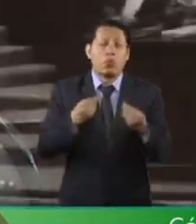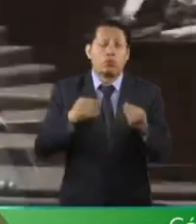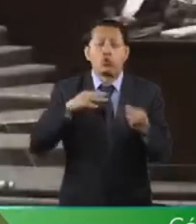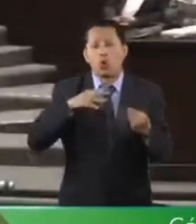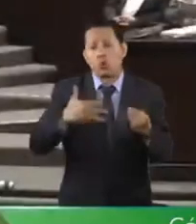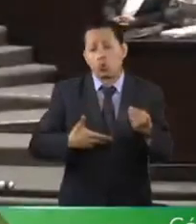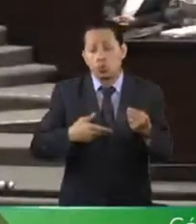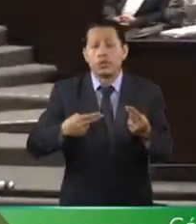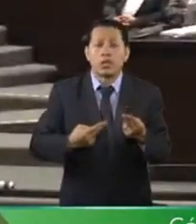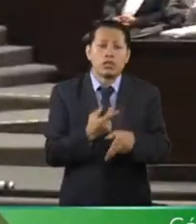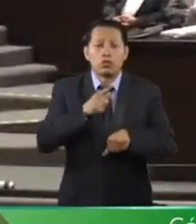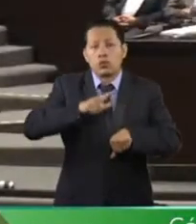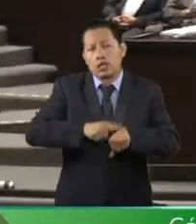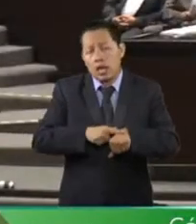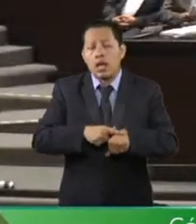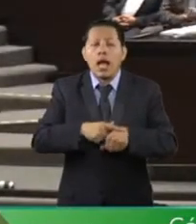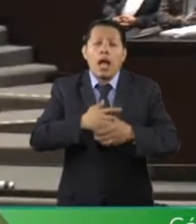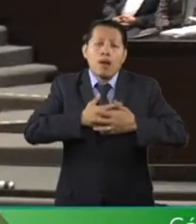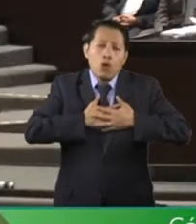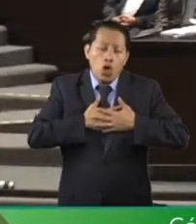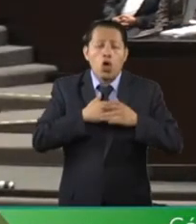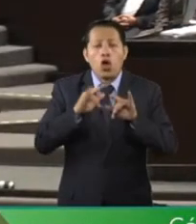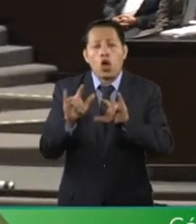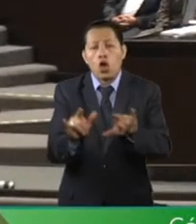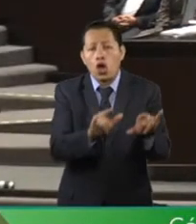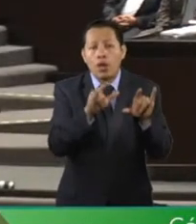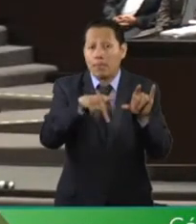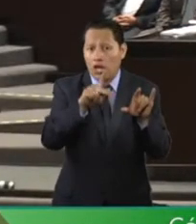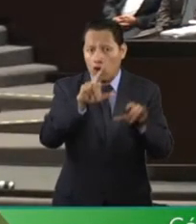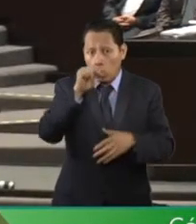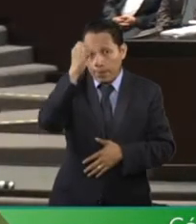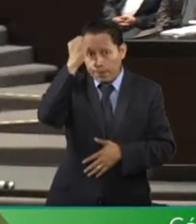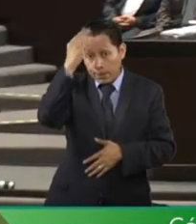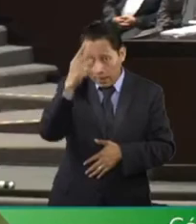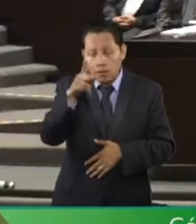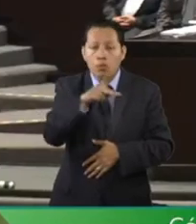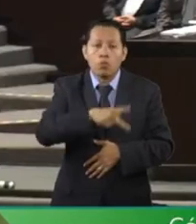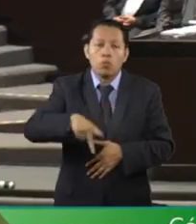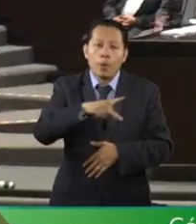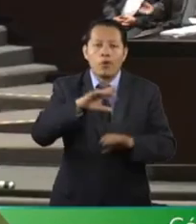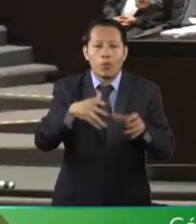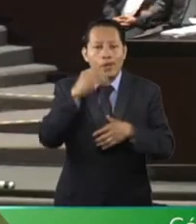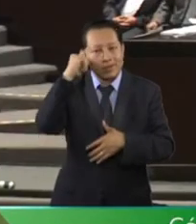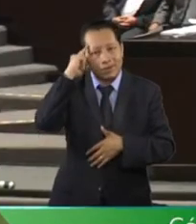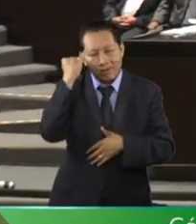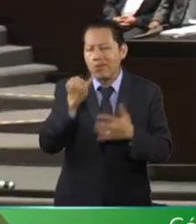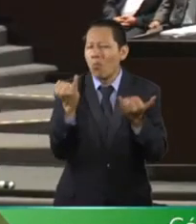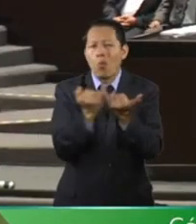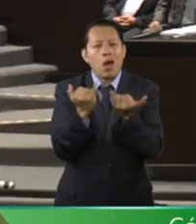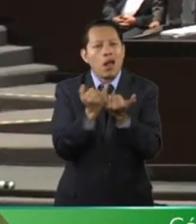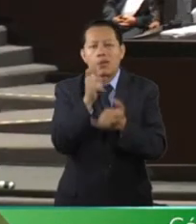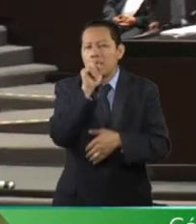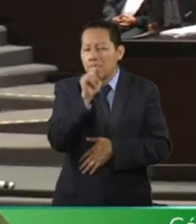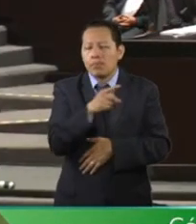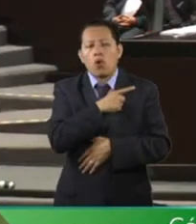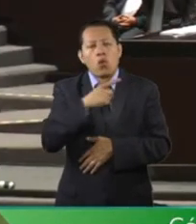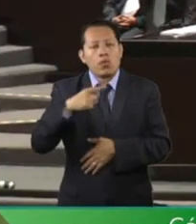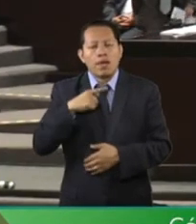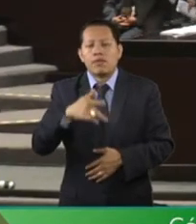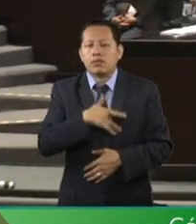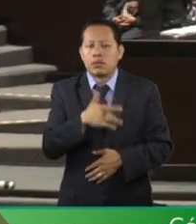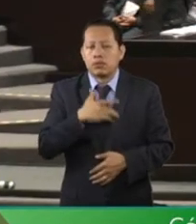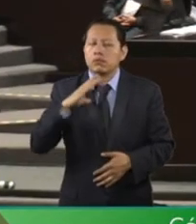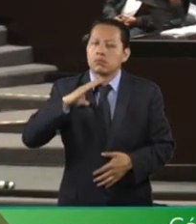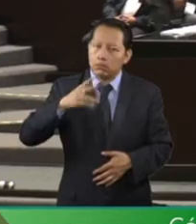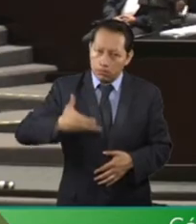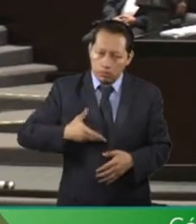amor, pero no olvidemos a los pueblos originarios afromexicanos que de igual forma debemos hacerlos sentir orgullosos de